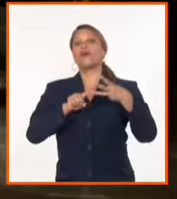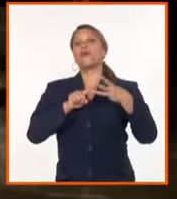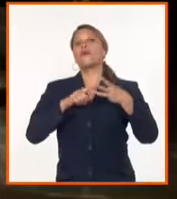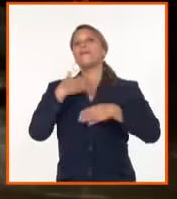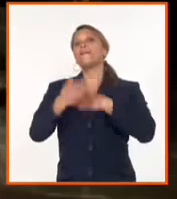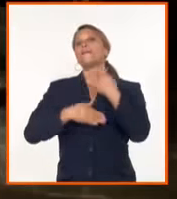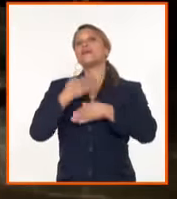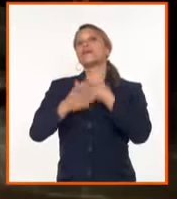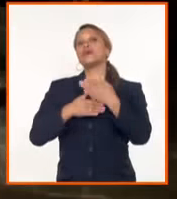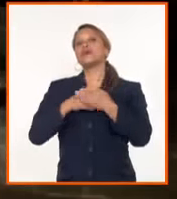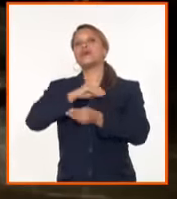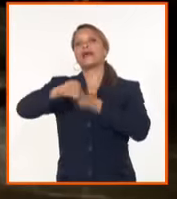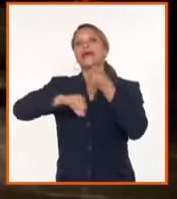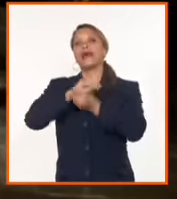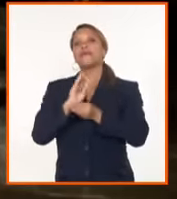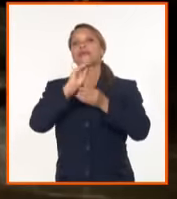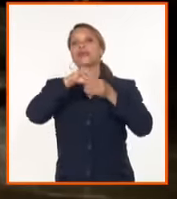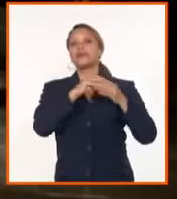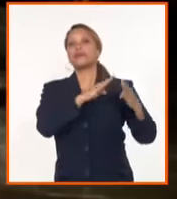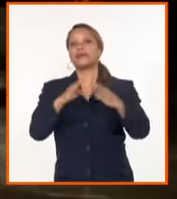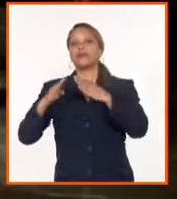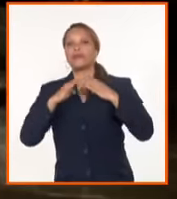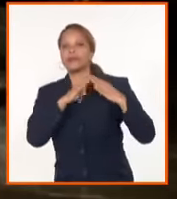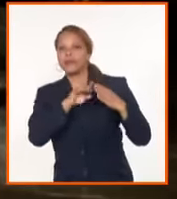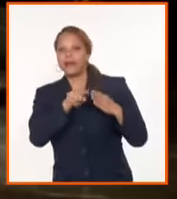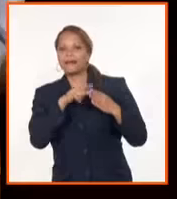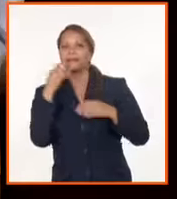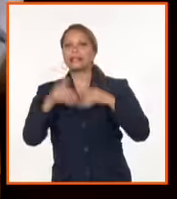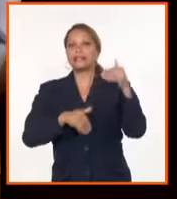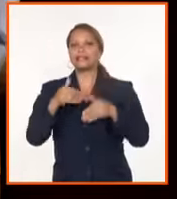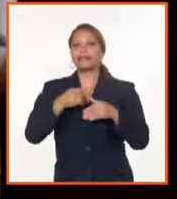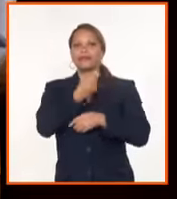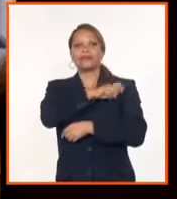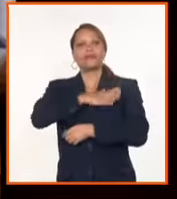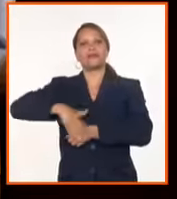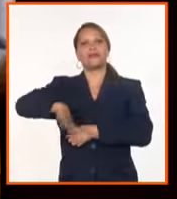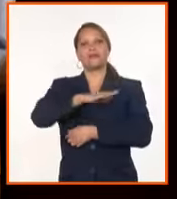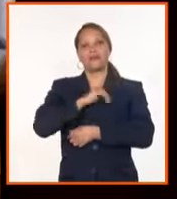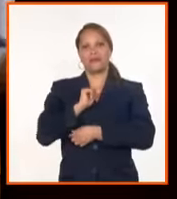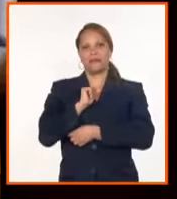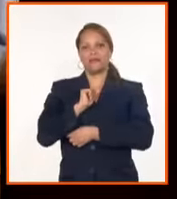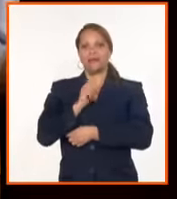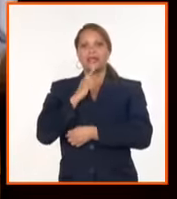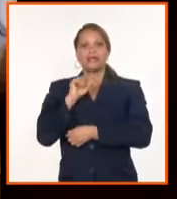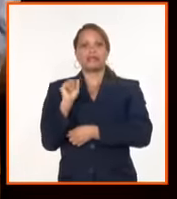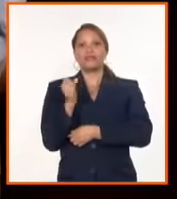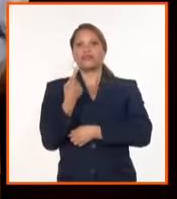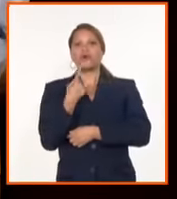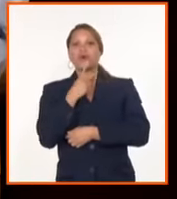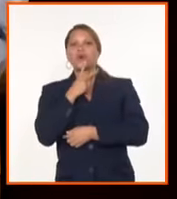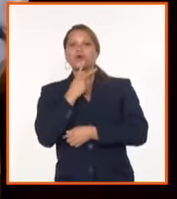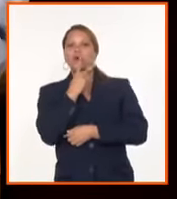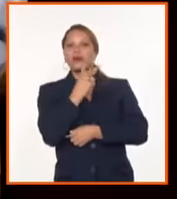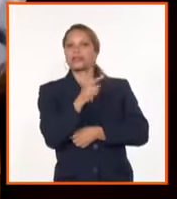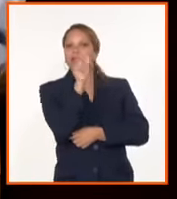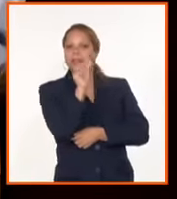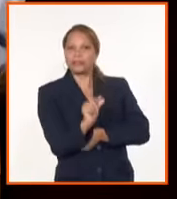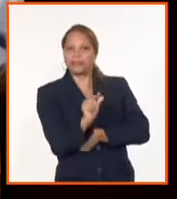transformación social en los barrios con participación popular y no solo con asistencialismo.